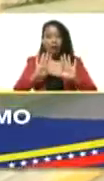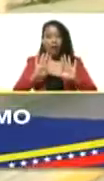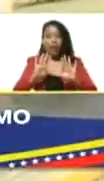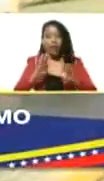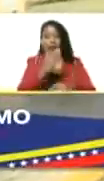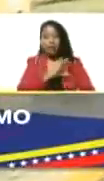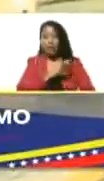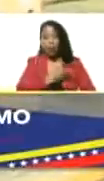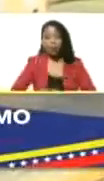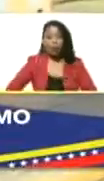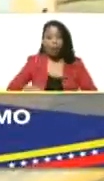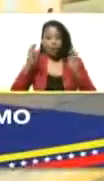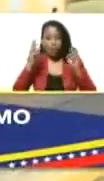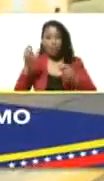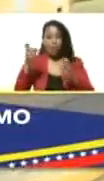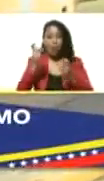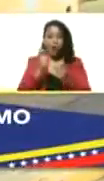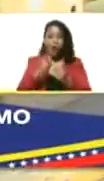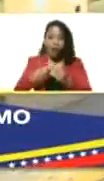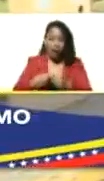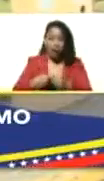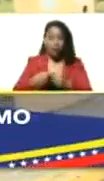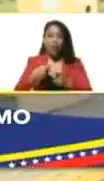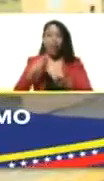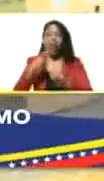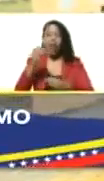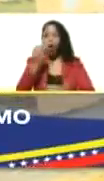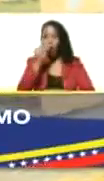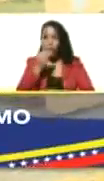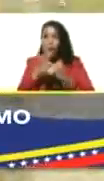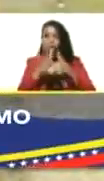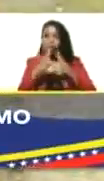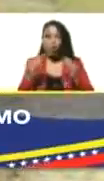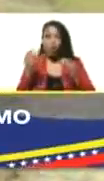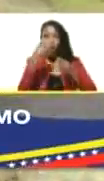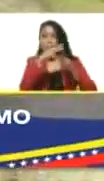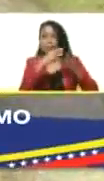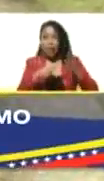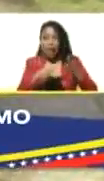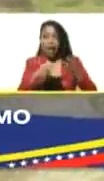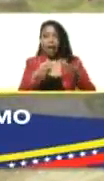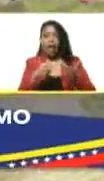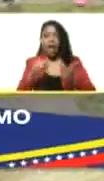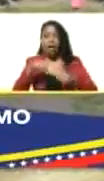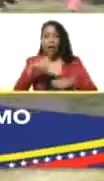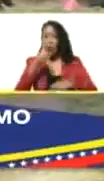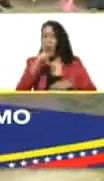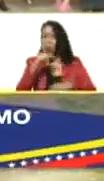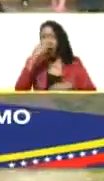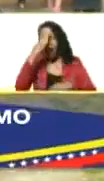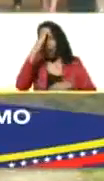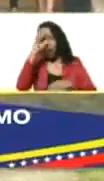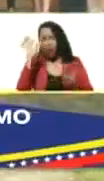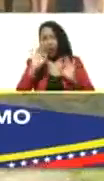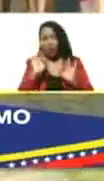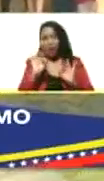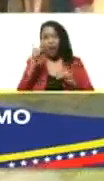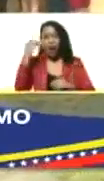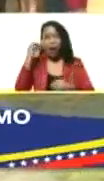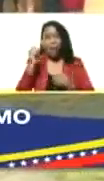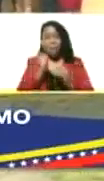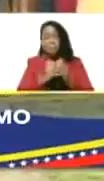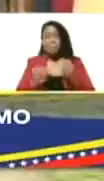presidente, el tema del gas, el tema de la comida, todo amoblado, sus enseres. Aquí no hay duda, señor presidente, de que está la